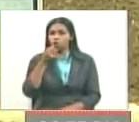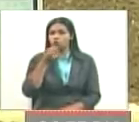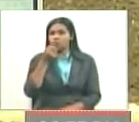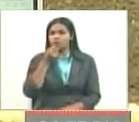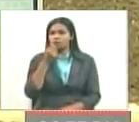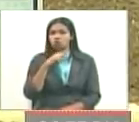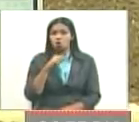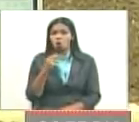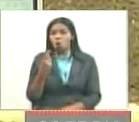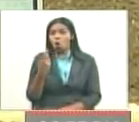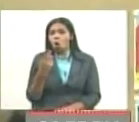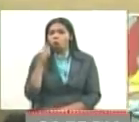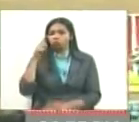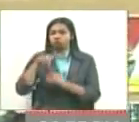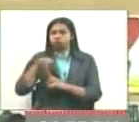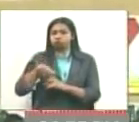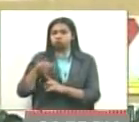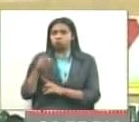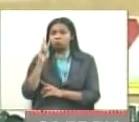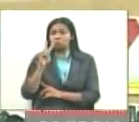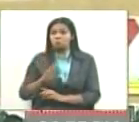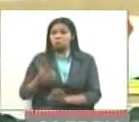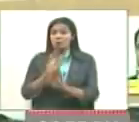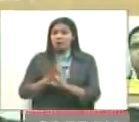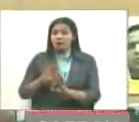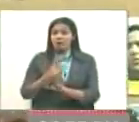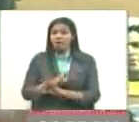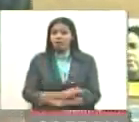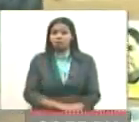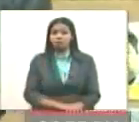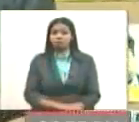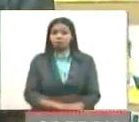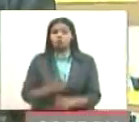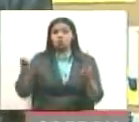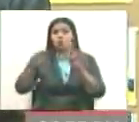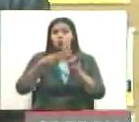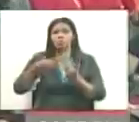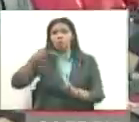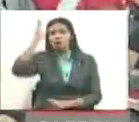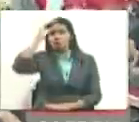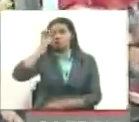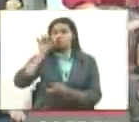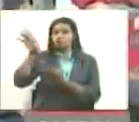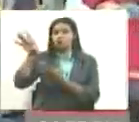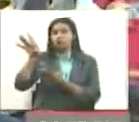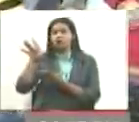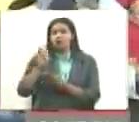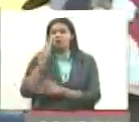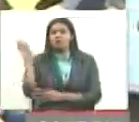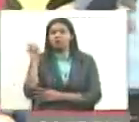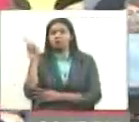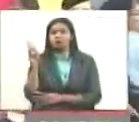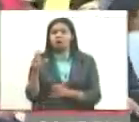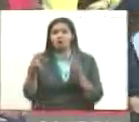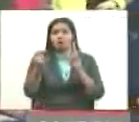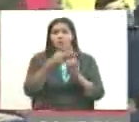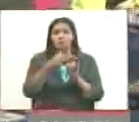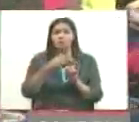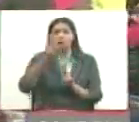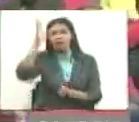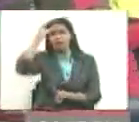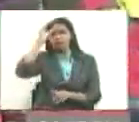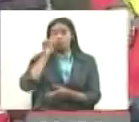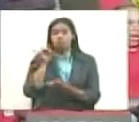derecha, por la izquierda, pero no los vemos. Numeral Tron, ¿fuera? Sí, fuera. Numeral Tron,